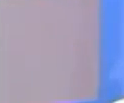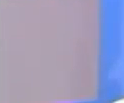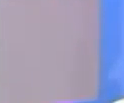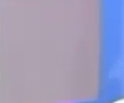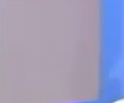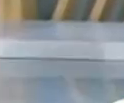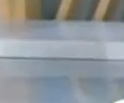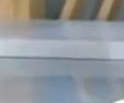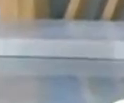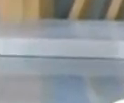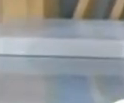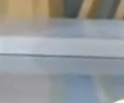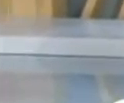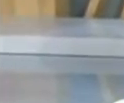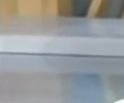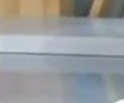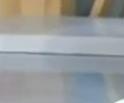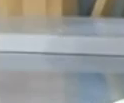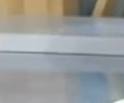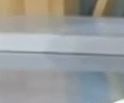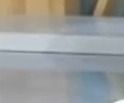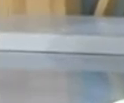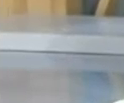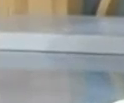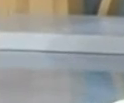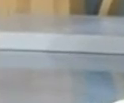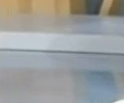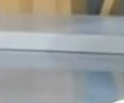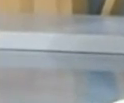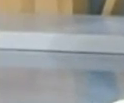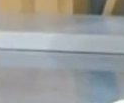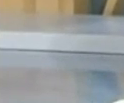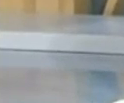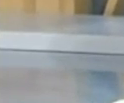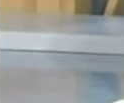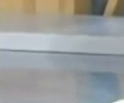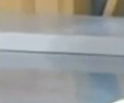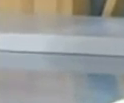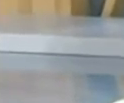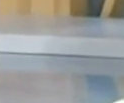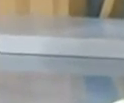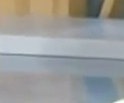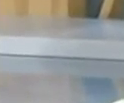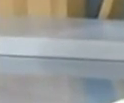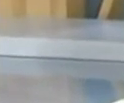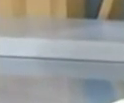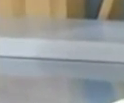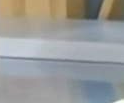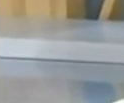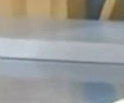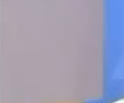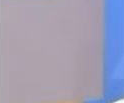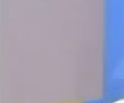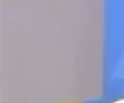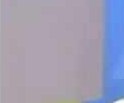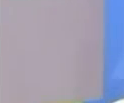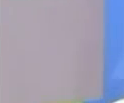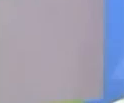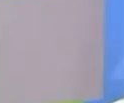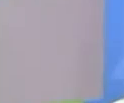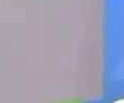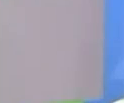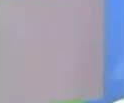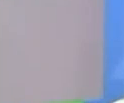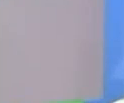Donde más se está afectando esta suba de tarifas son en las pequeñas y medianas empresas, porque ahí se nota mucho más el impacto.